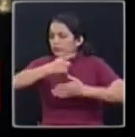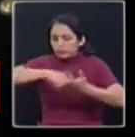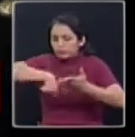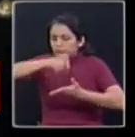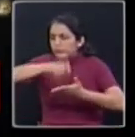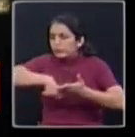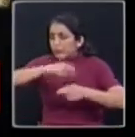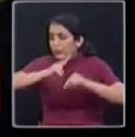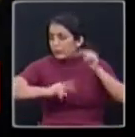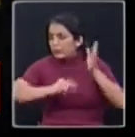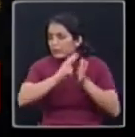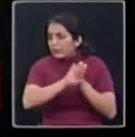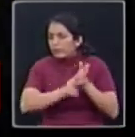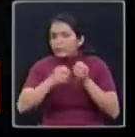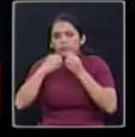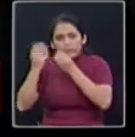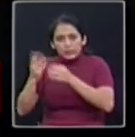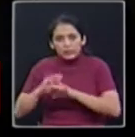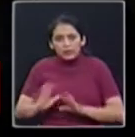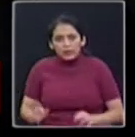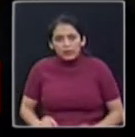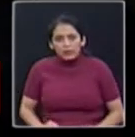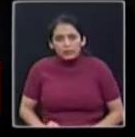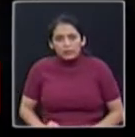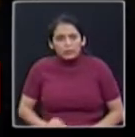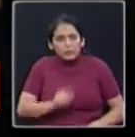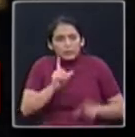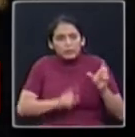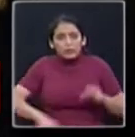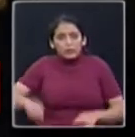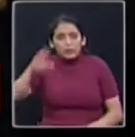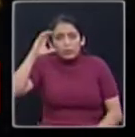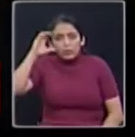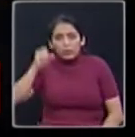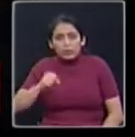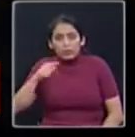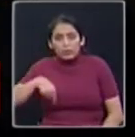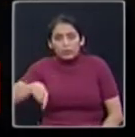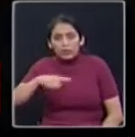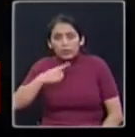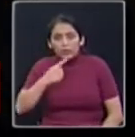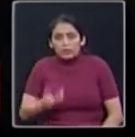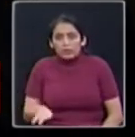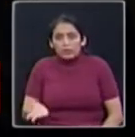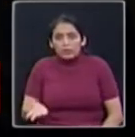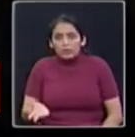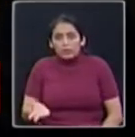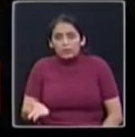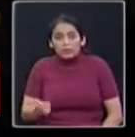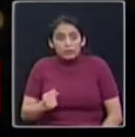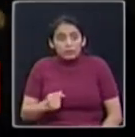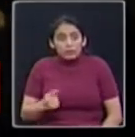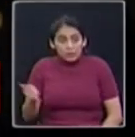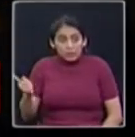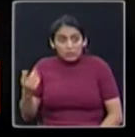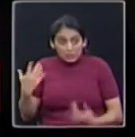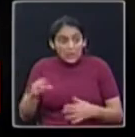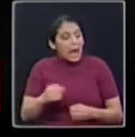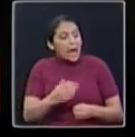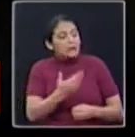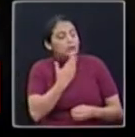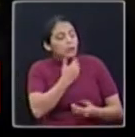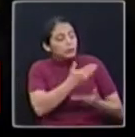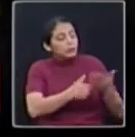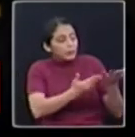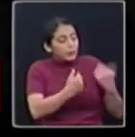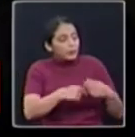la documentación. ¿Creen ustedes, cuencanos, que nos han pedido hasta el momento un solo documento para iniciar esa investigación?